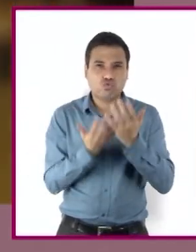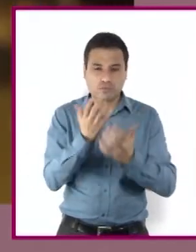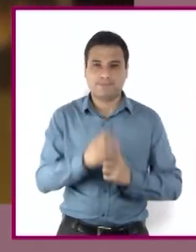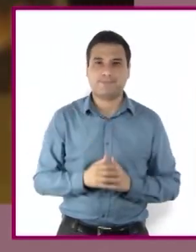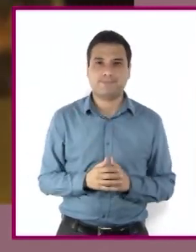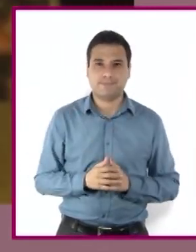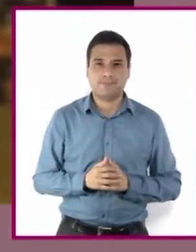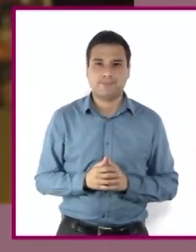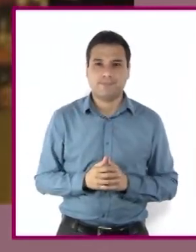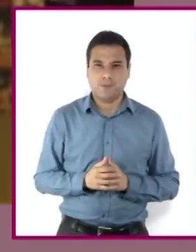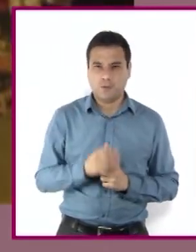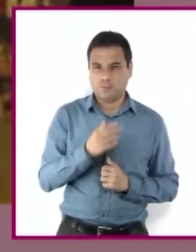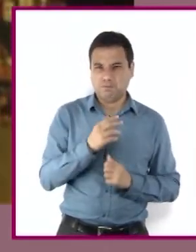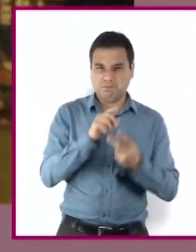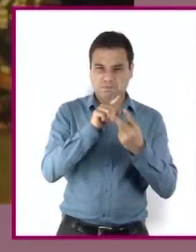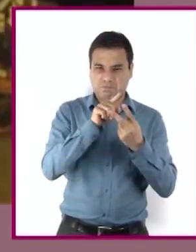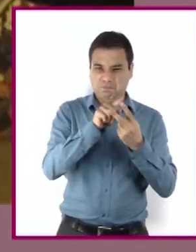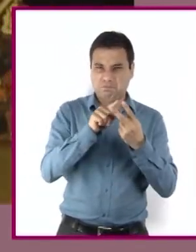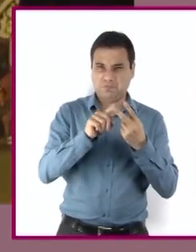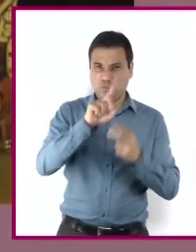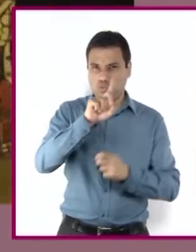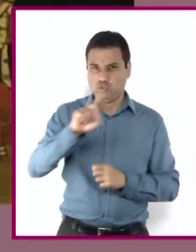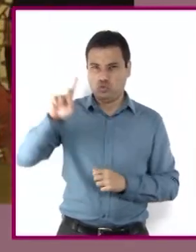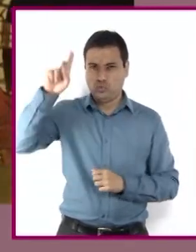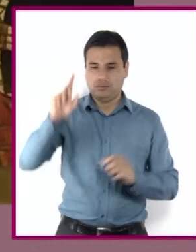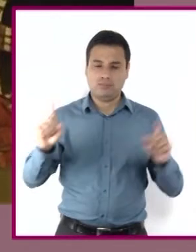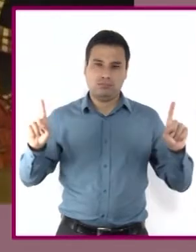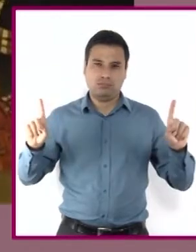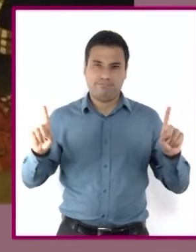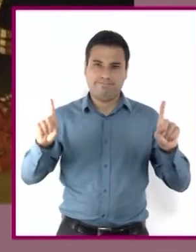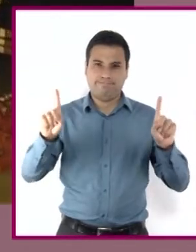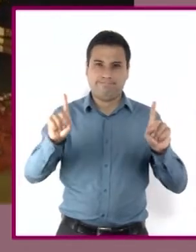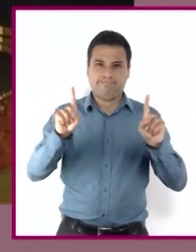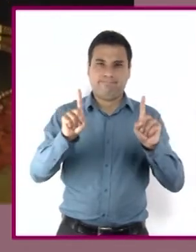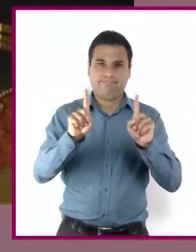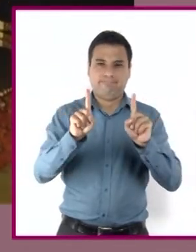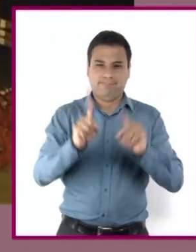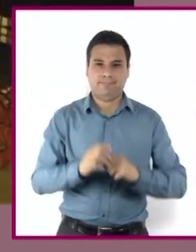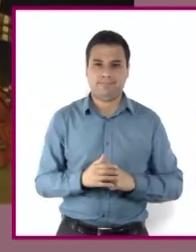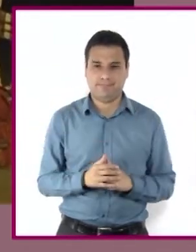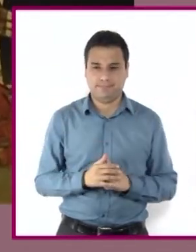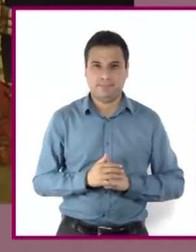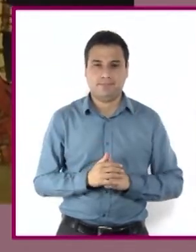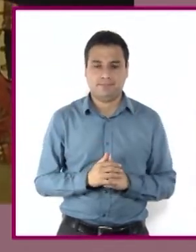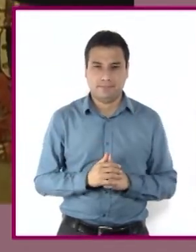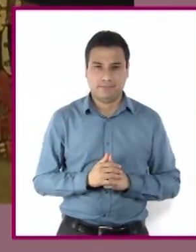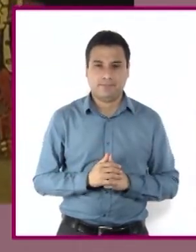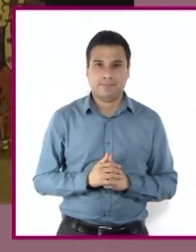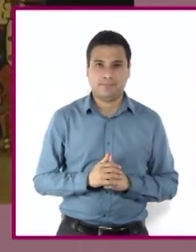Tecusistecatl y Nanahuatzin se pusieron frente al fuego y entre las dos filas de los dioses.